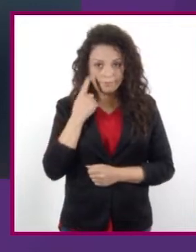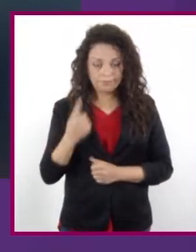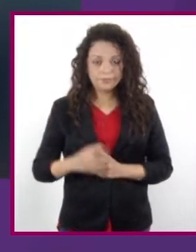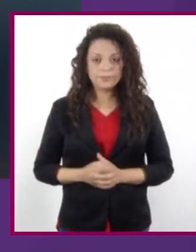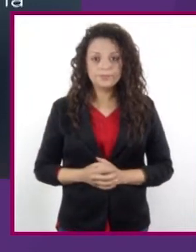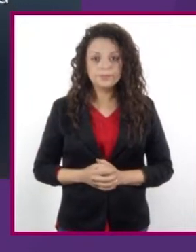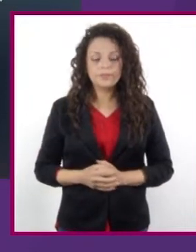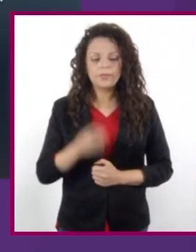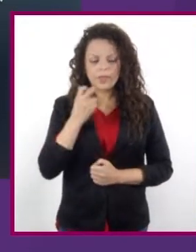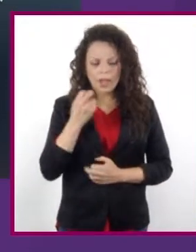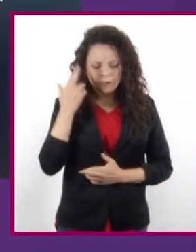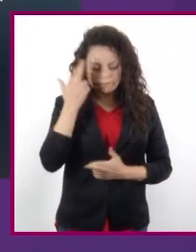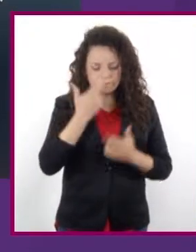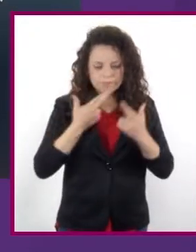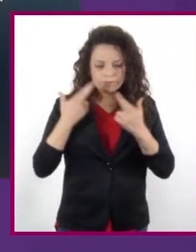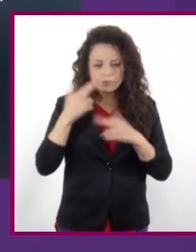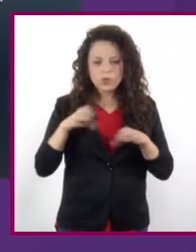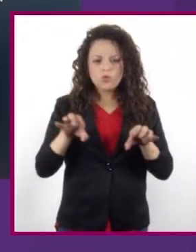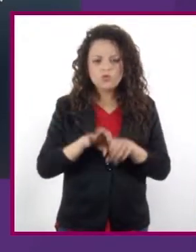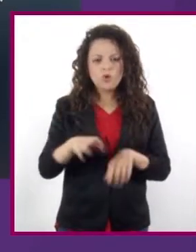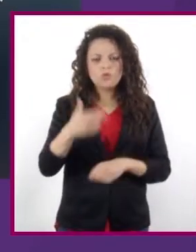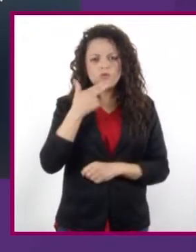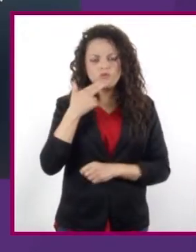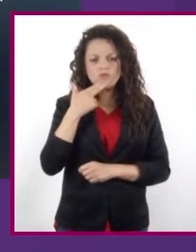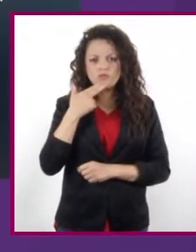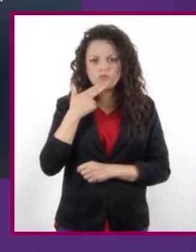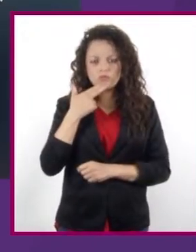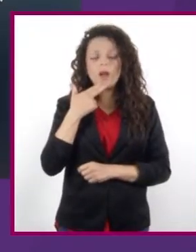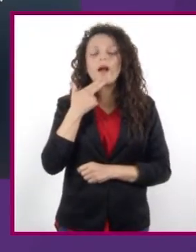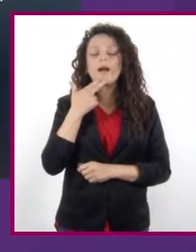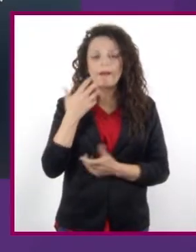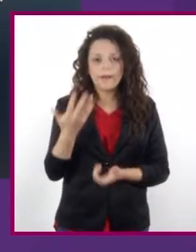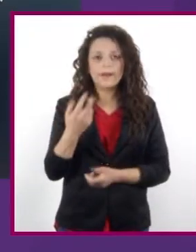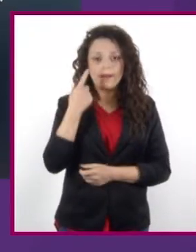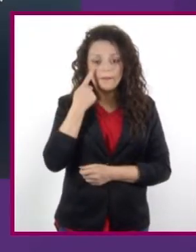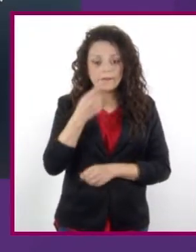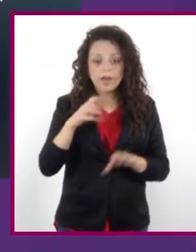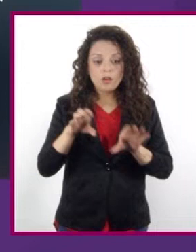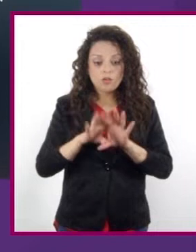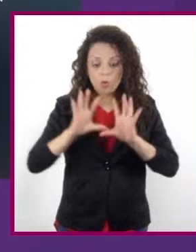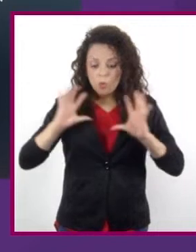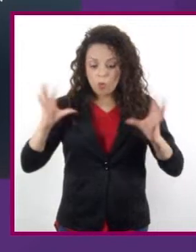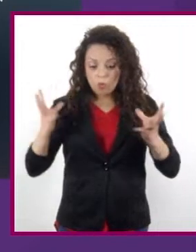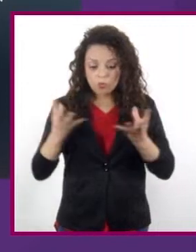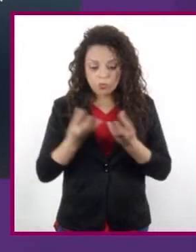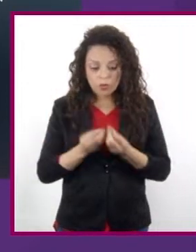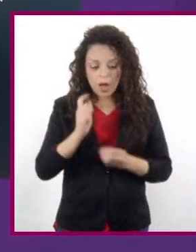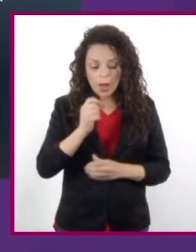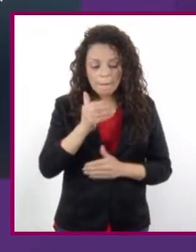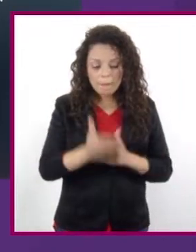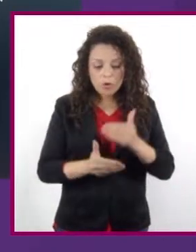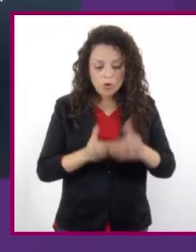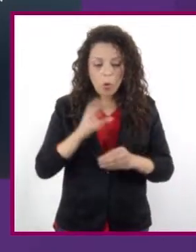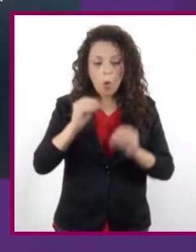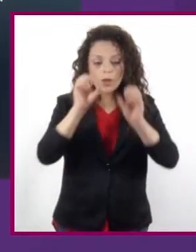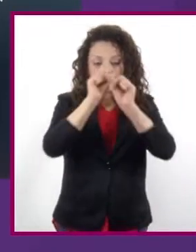En el análisis funcional, pueden notar la manera en que todo forma parte de un proceso o un sistema.